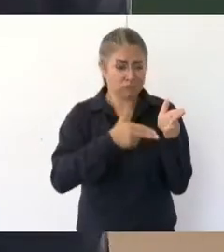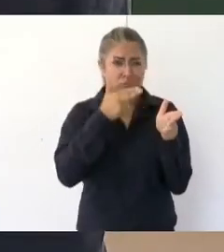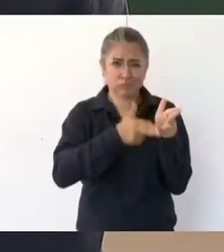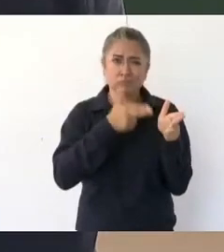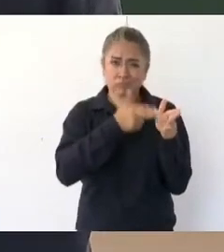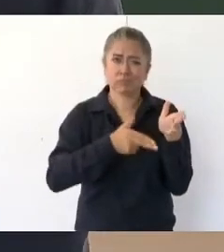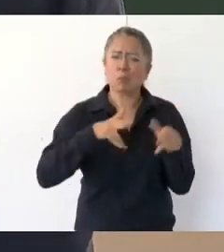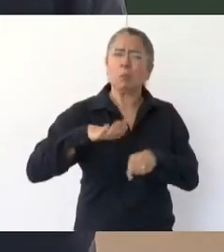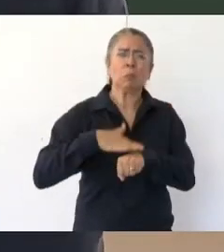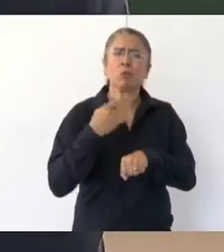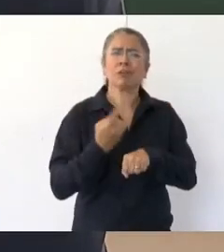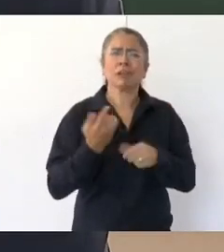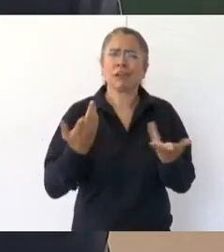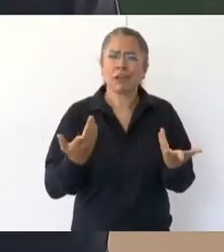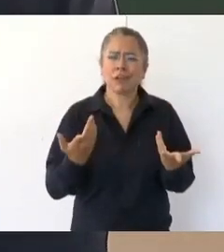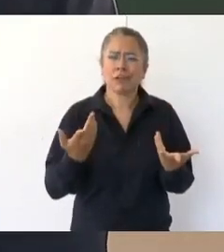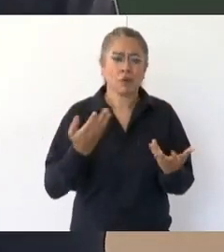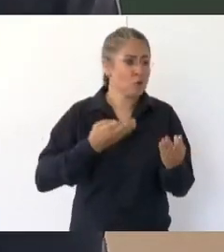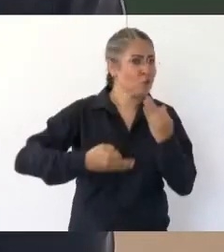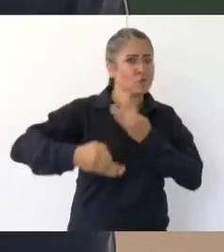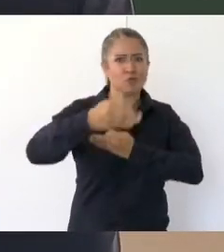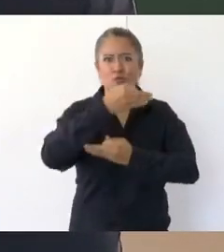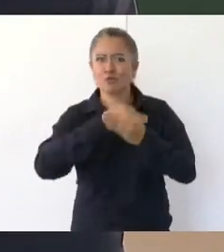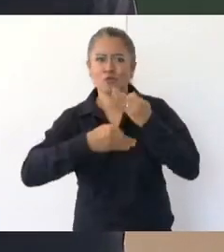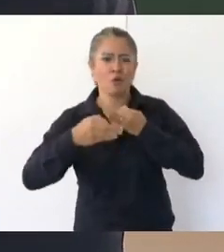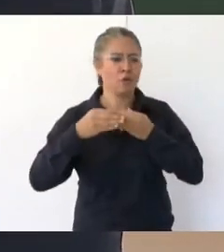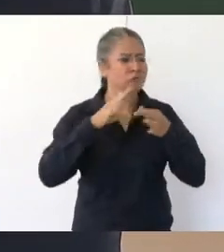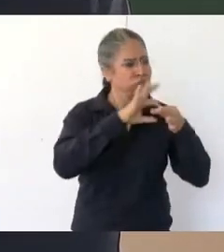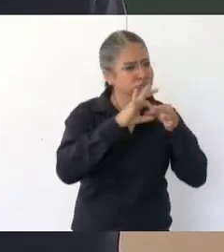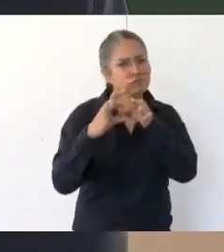porque estaba todo comunicado